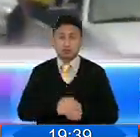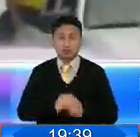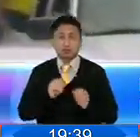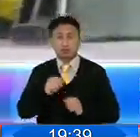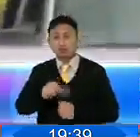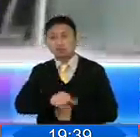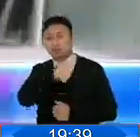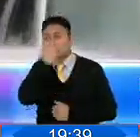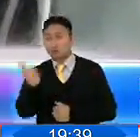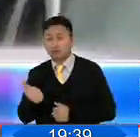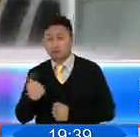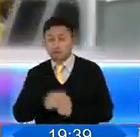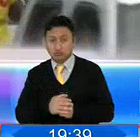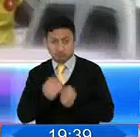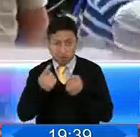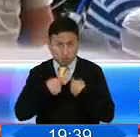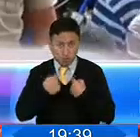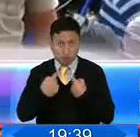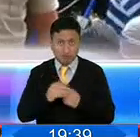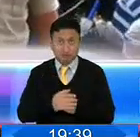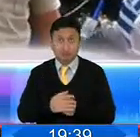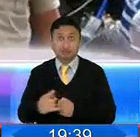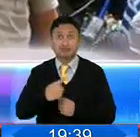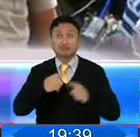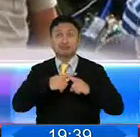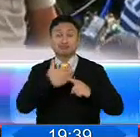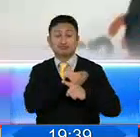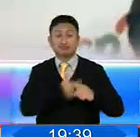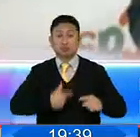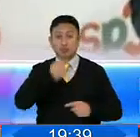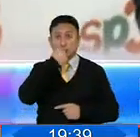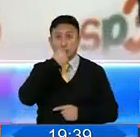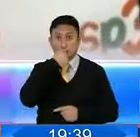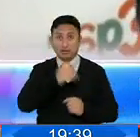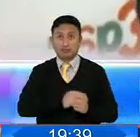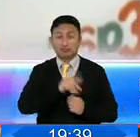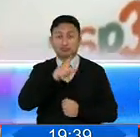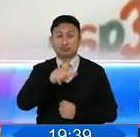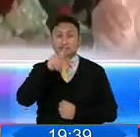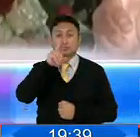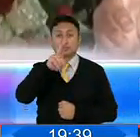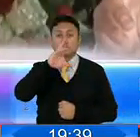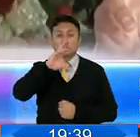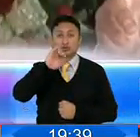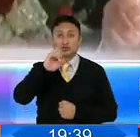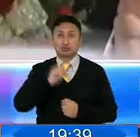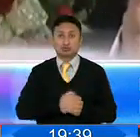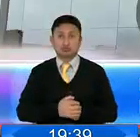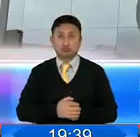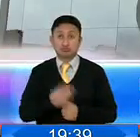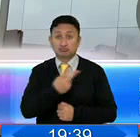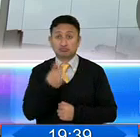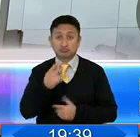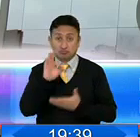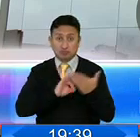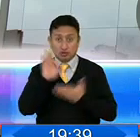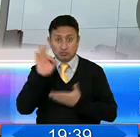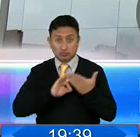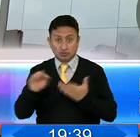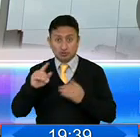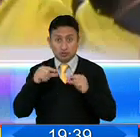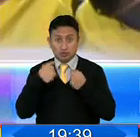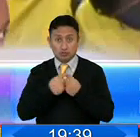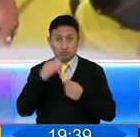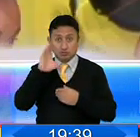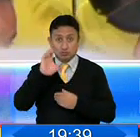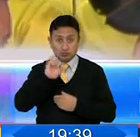otras precandidaturas anunciadas, como la de los expresidentes Abdalá Bucaram y Lucio Gutiérrez. Para que estas opciones sean aprobadas por el Poder